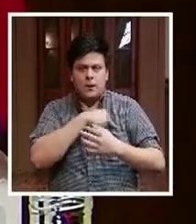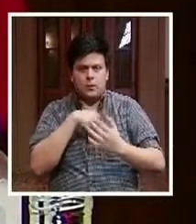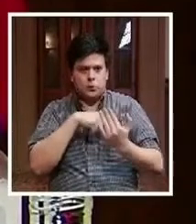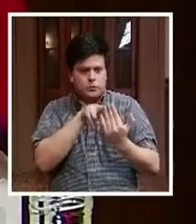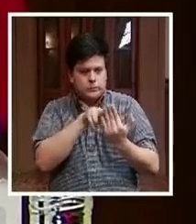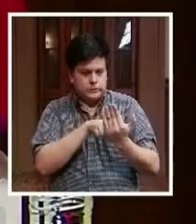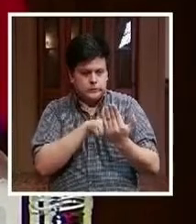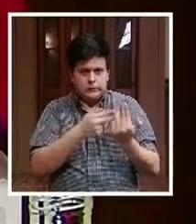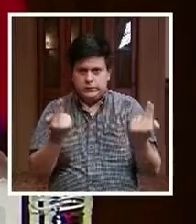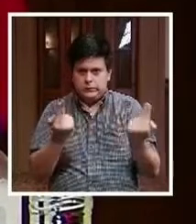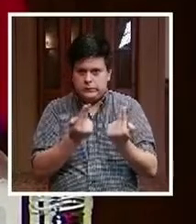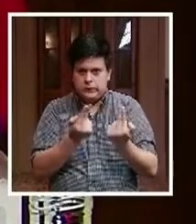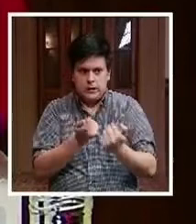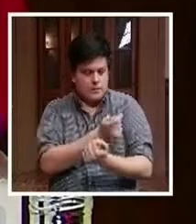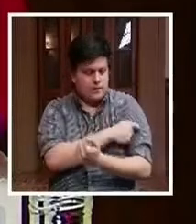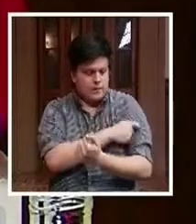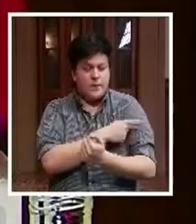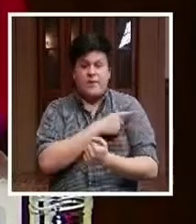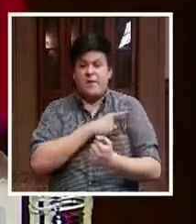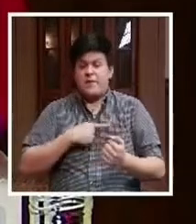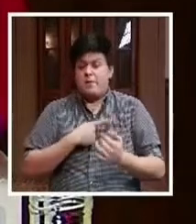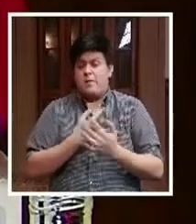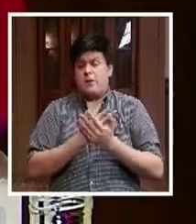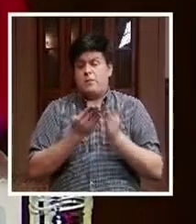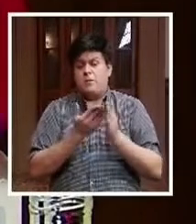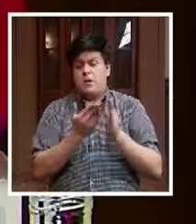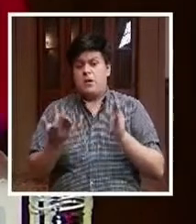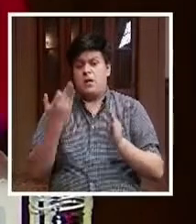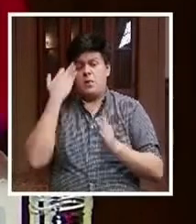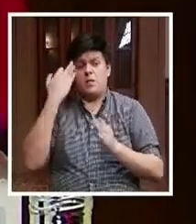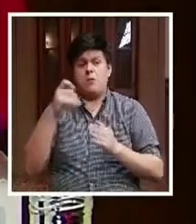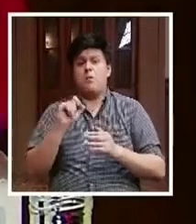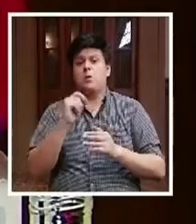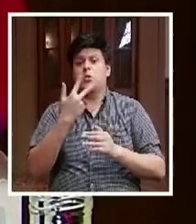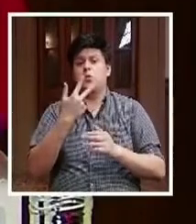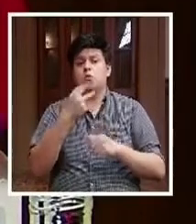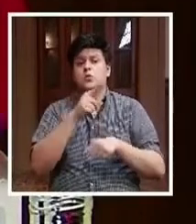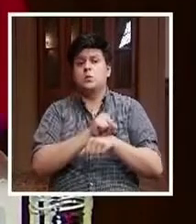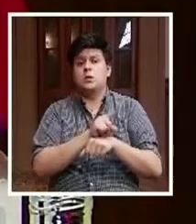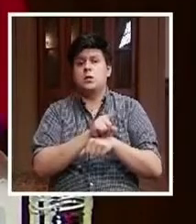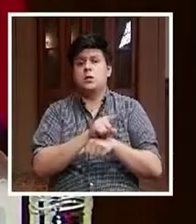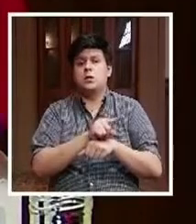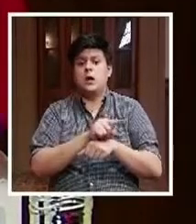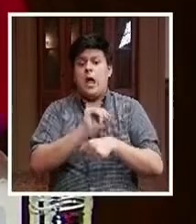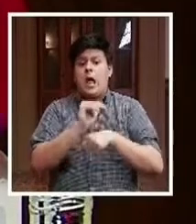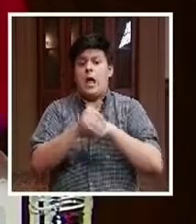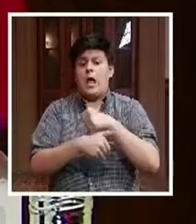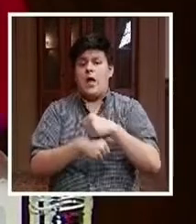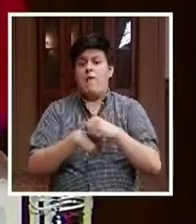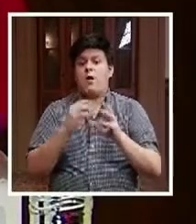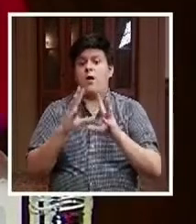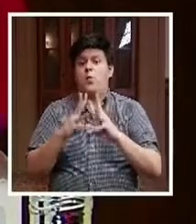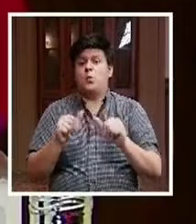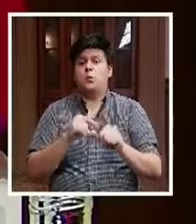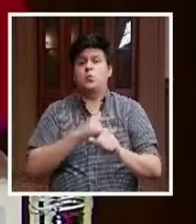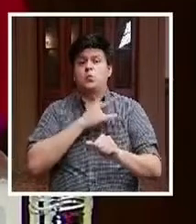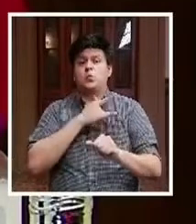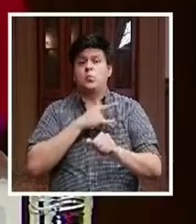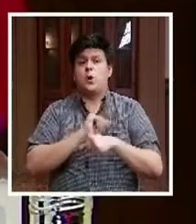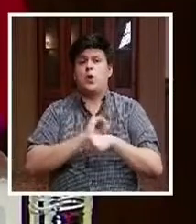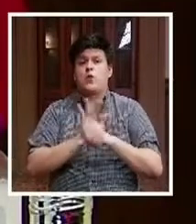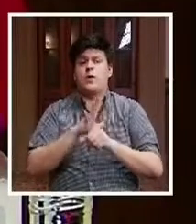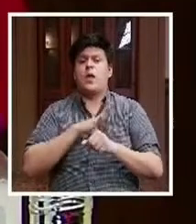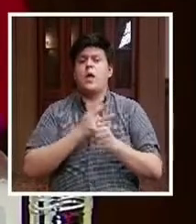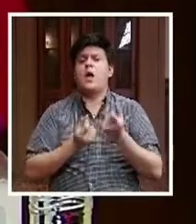vacunación es que él haya transcurrido alrededor de 28 días después de que tuviste covite entonces ha habido médicos